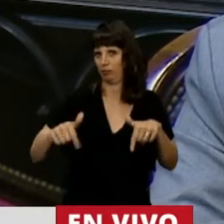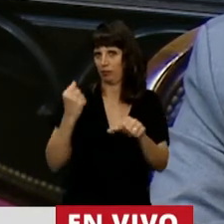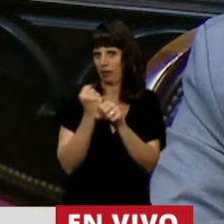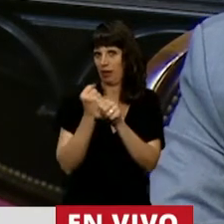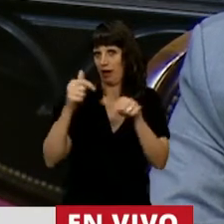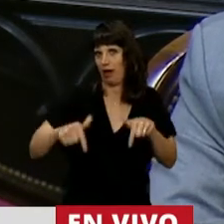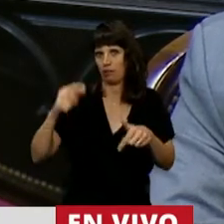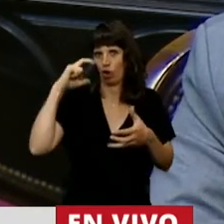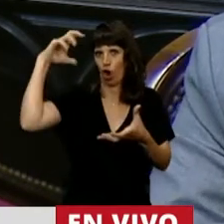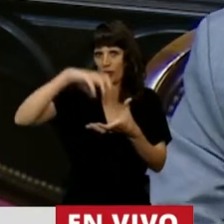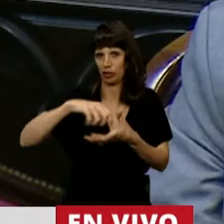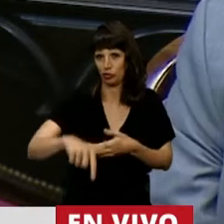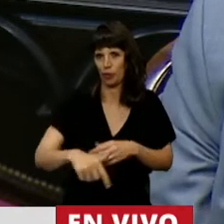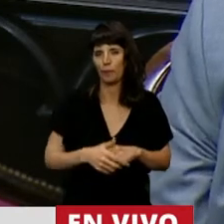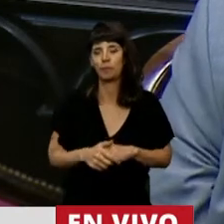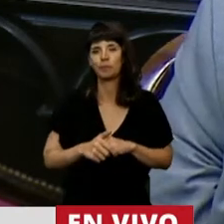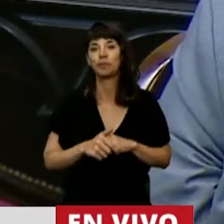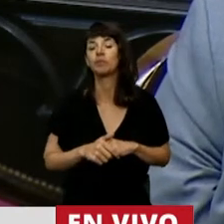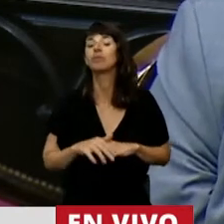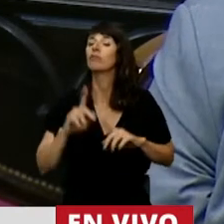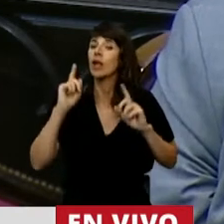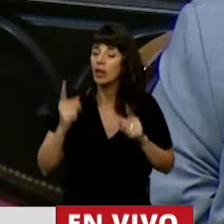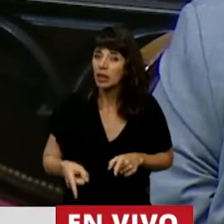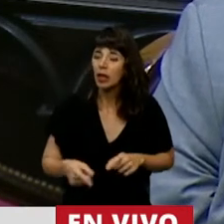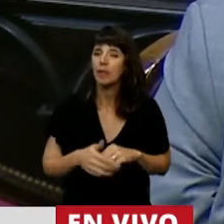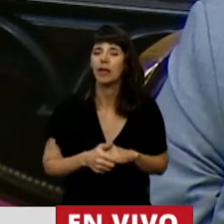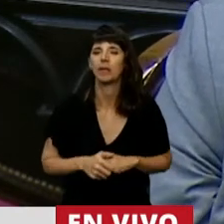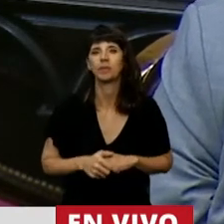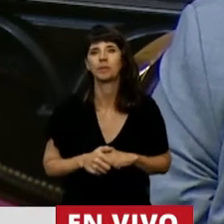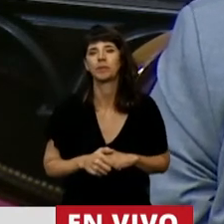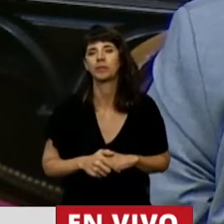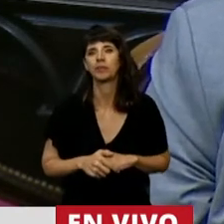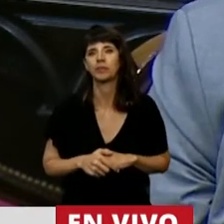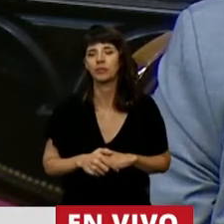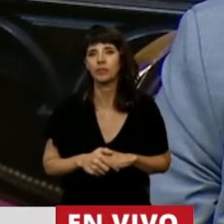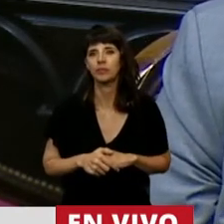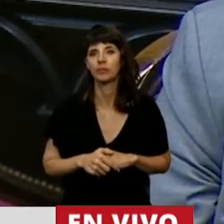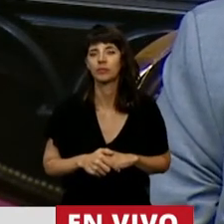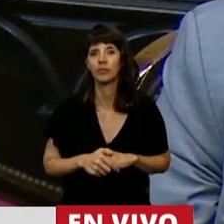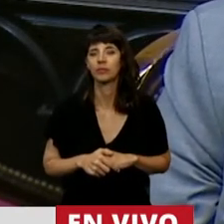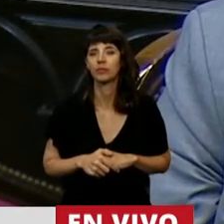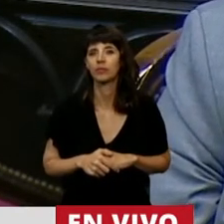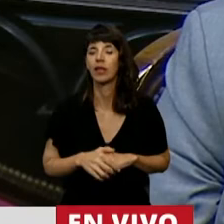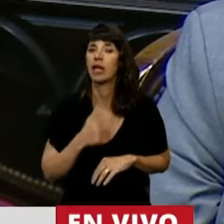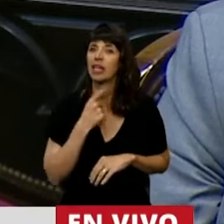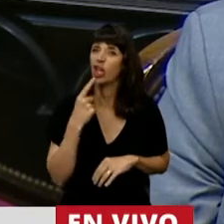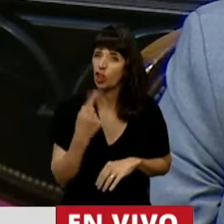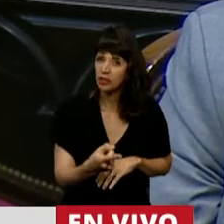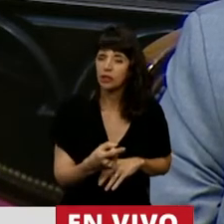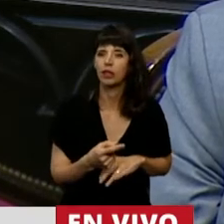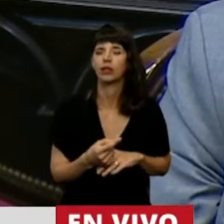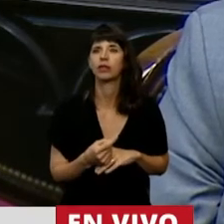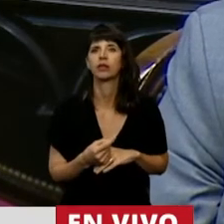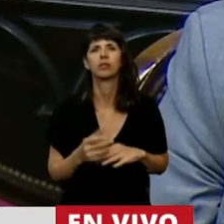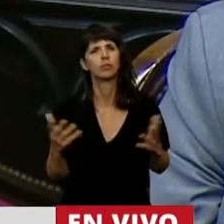legislativo. Tengo que decir también que me he sentido, ante la falta